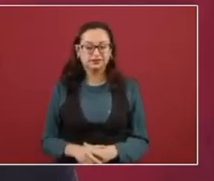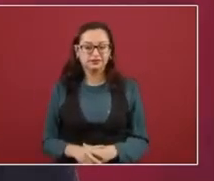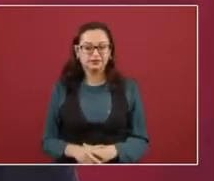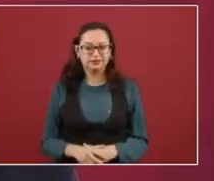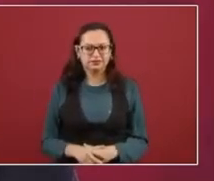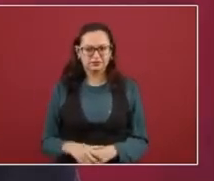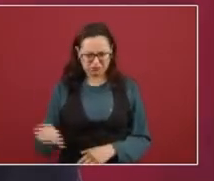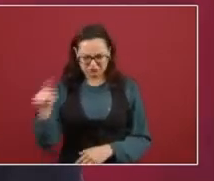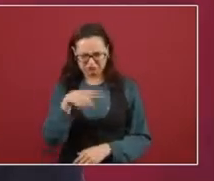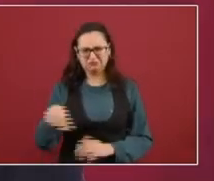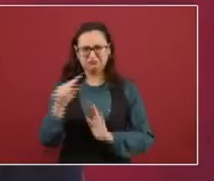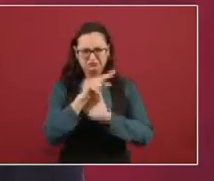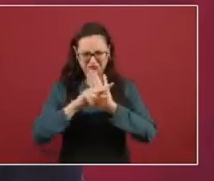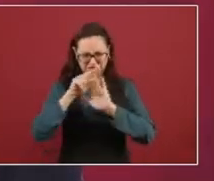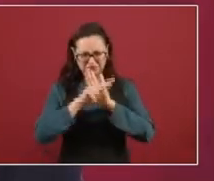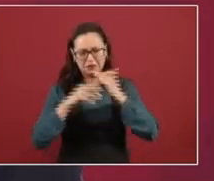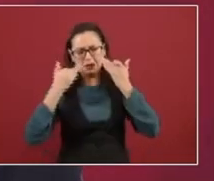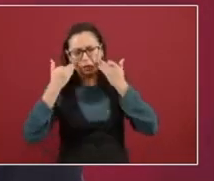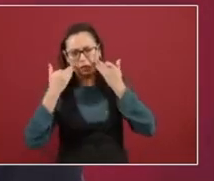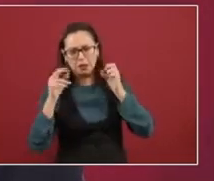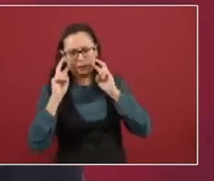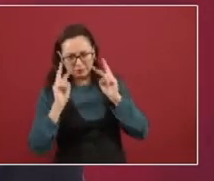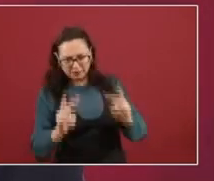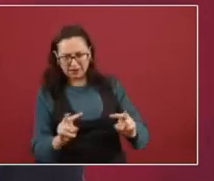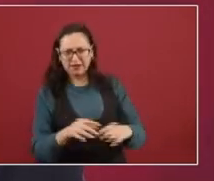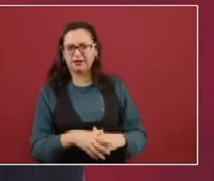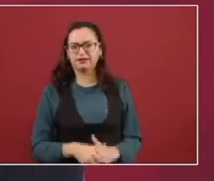Vean el video.